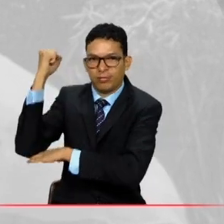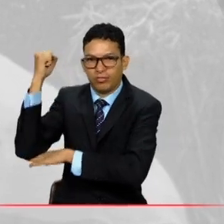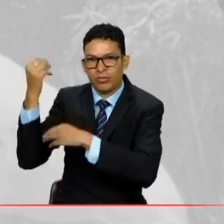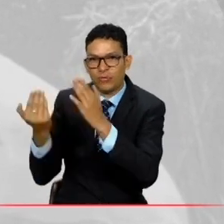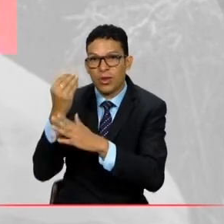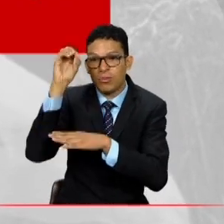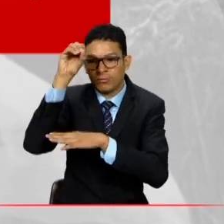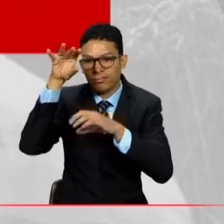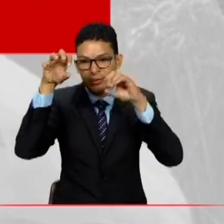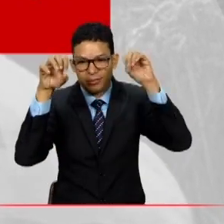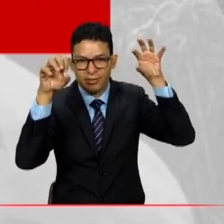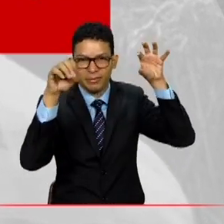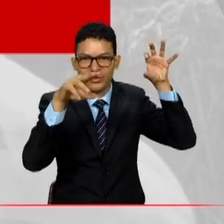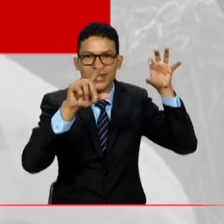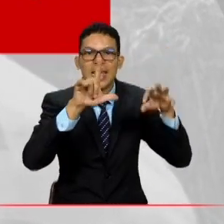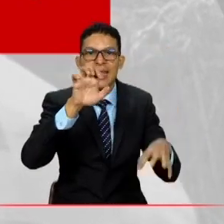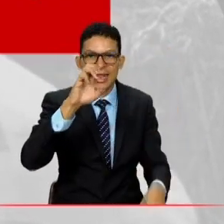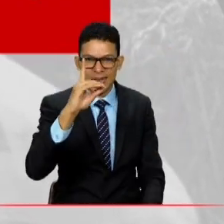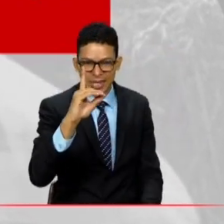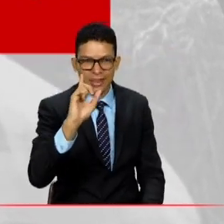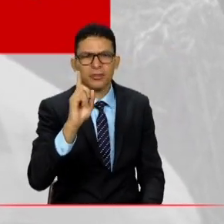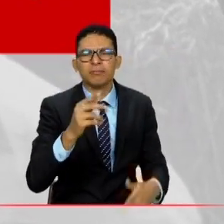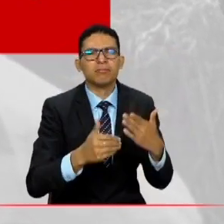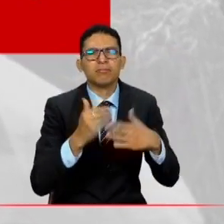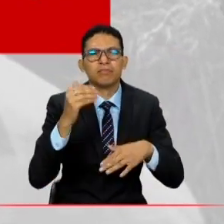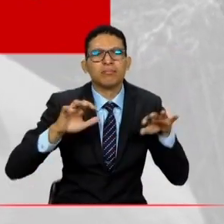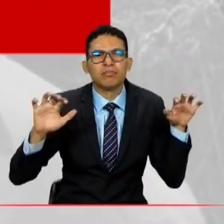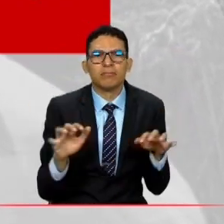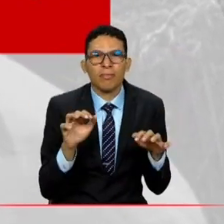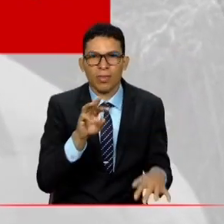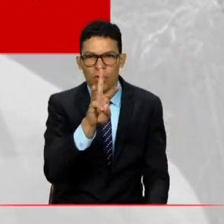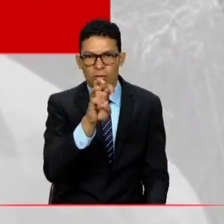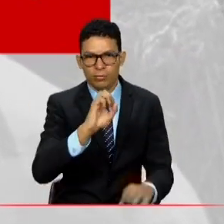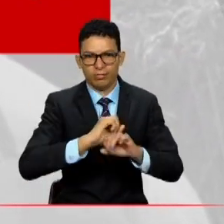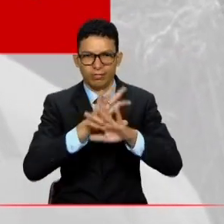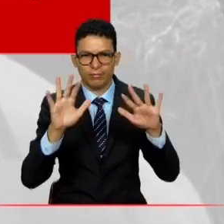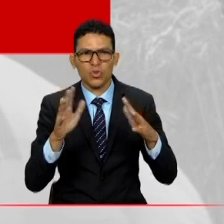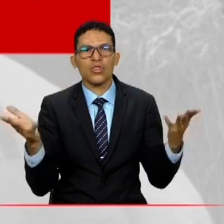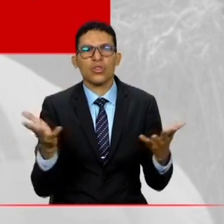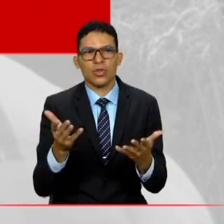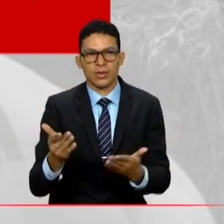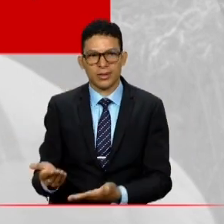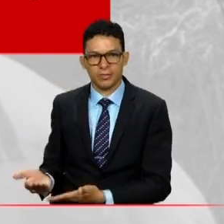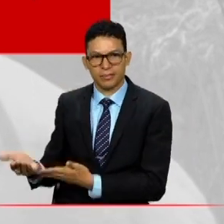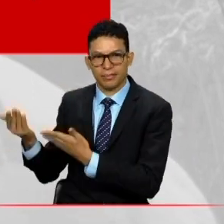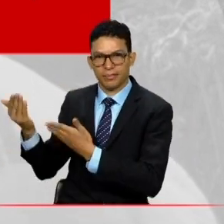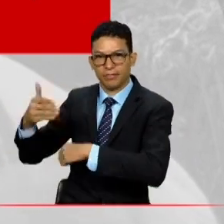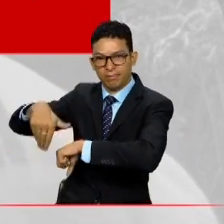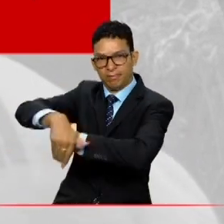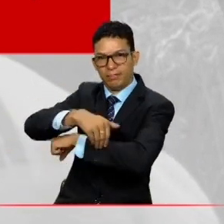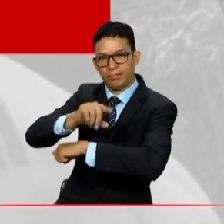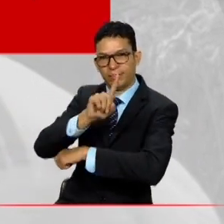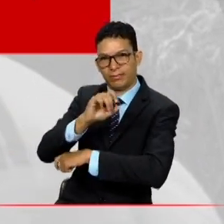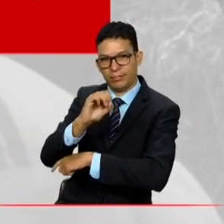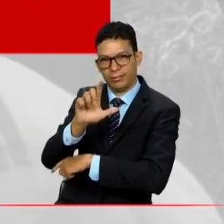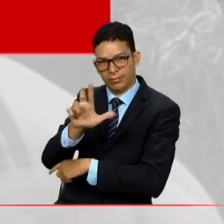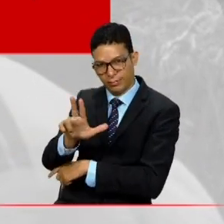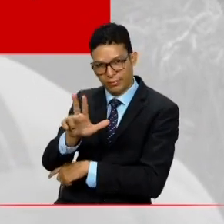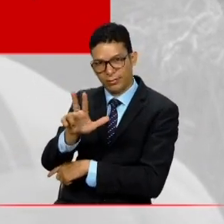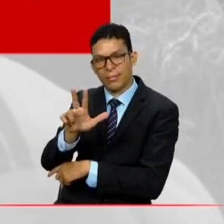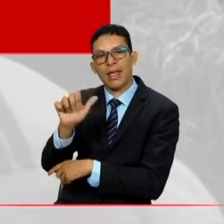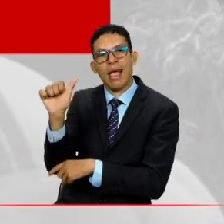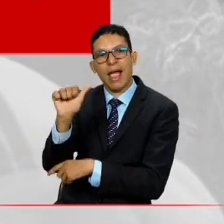led empezará esta actividad a partir de las 8 de la mañana en Cuáles sectores en la calle 103a con diagonal